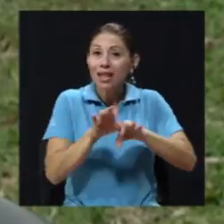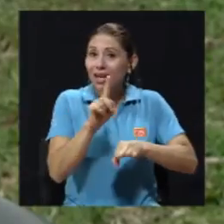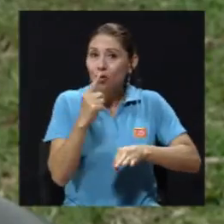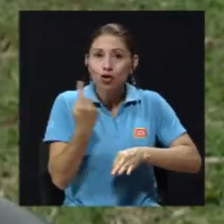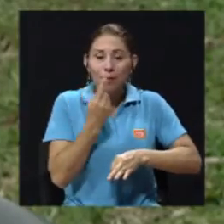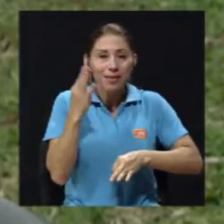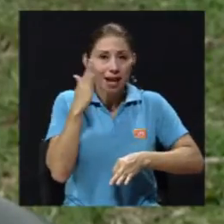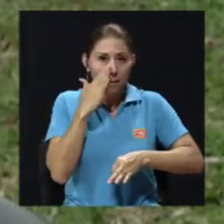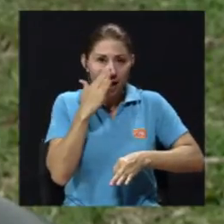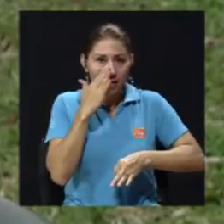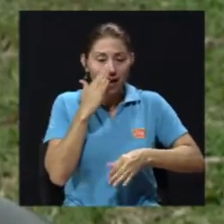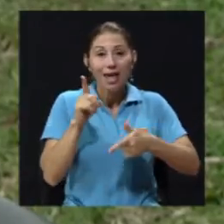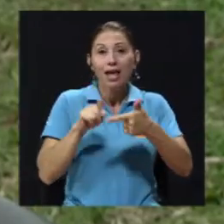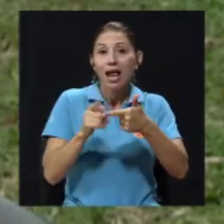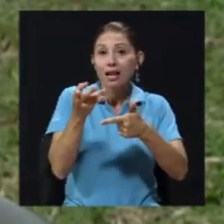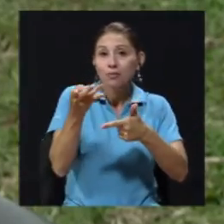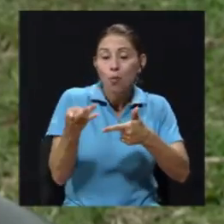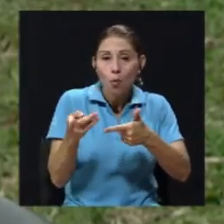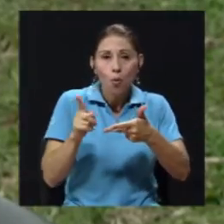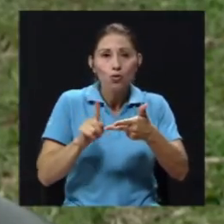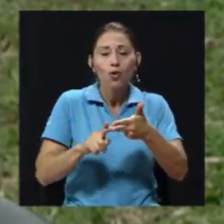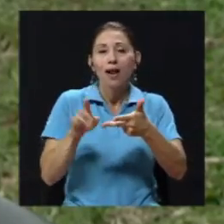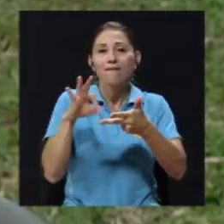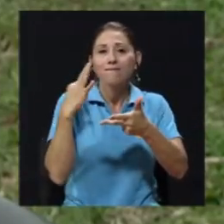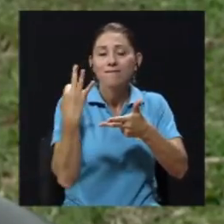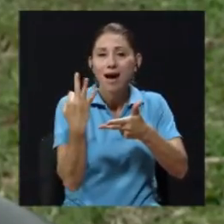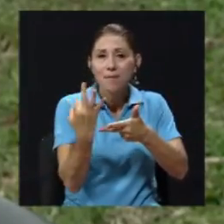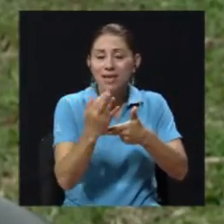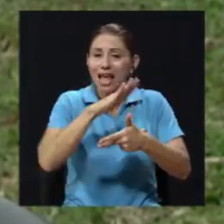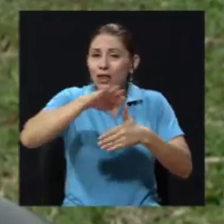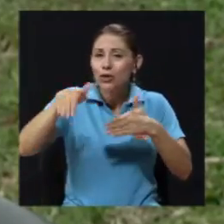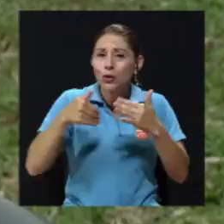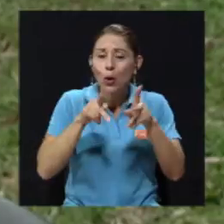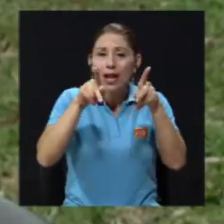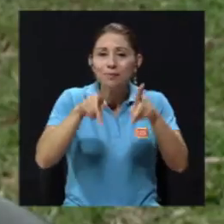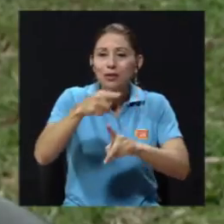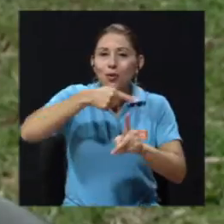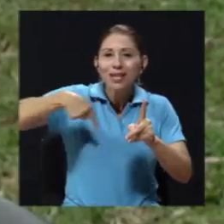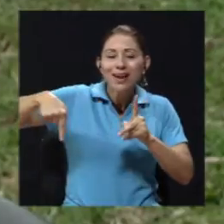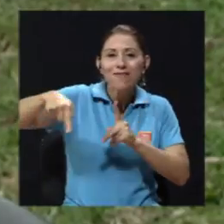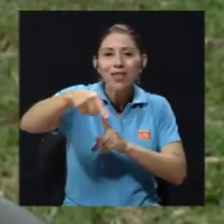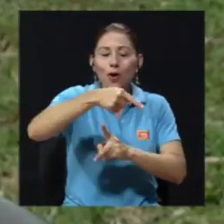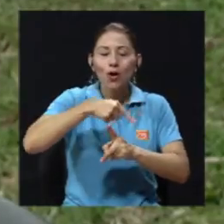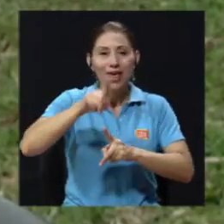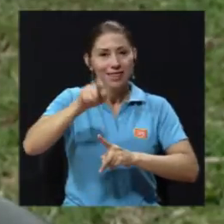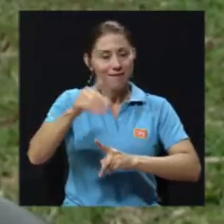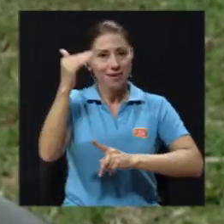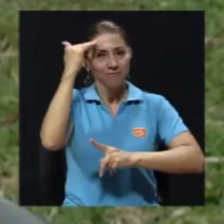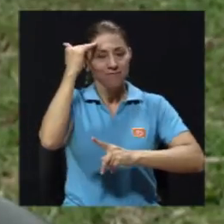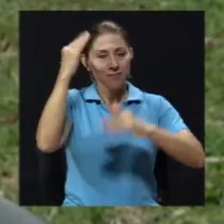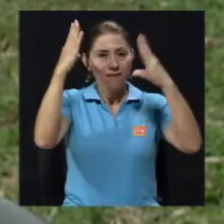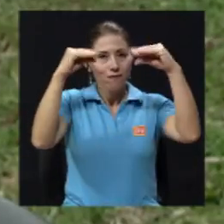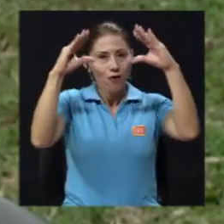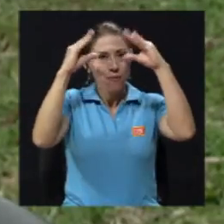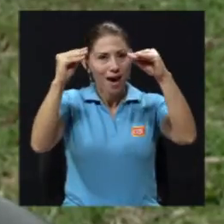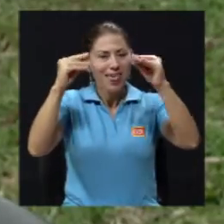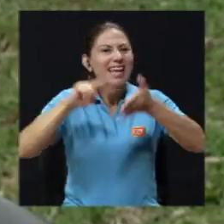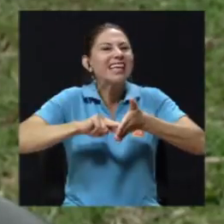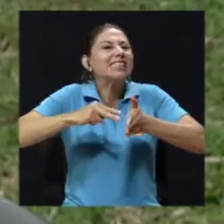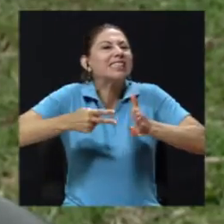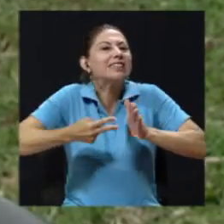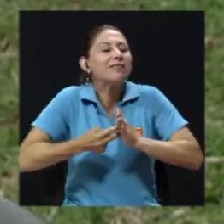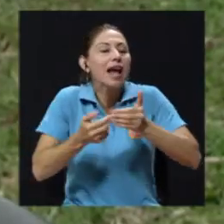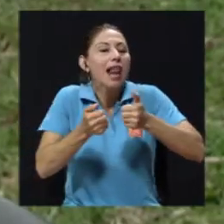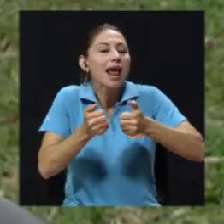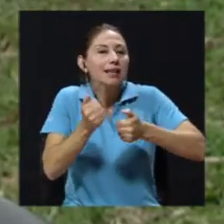compañero, esposo, pareja y la familia más cercana alrededor de ella, esté informada sobre qué es